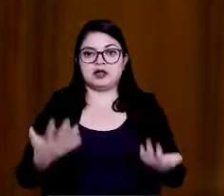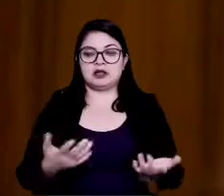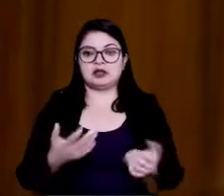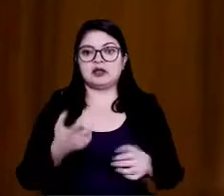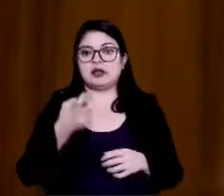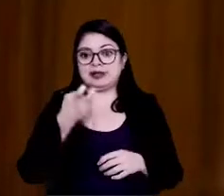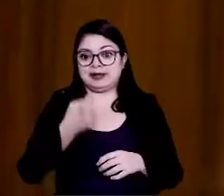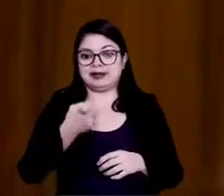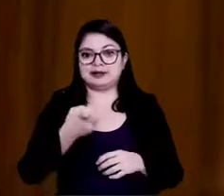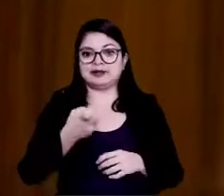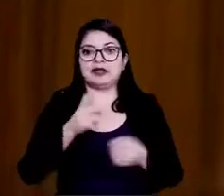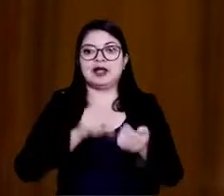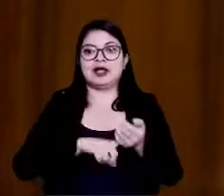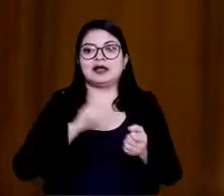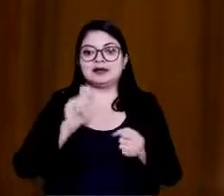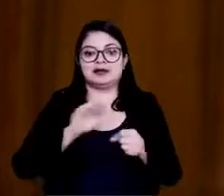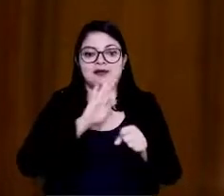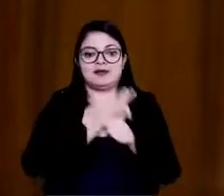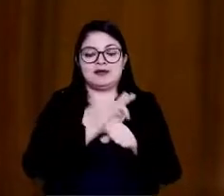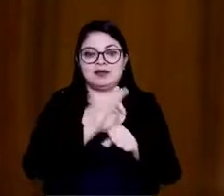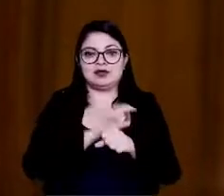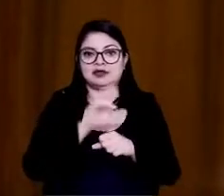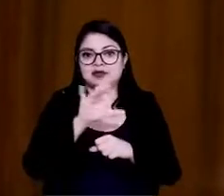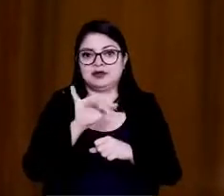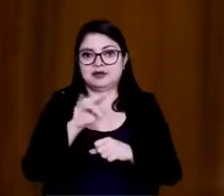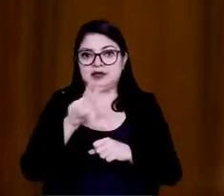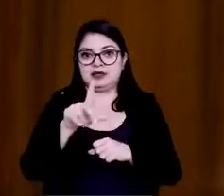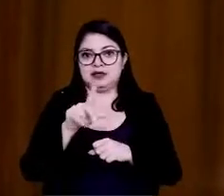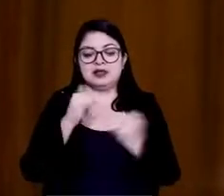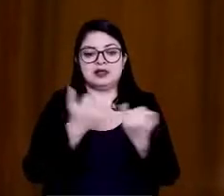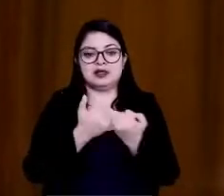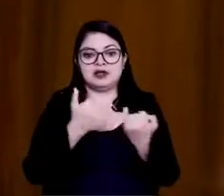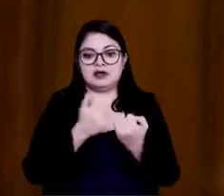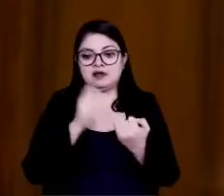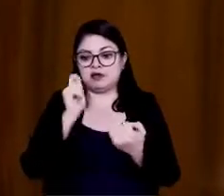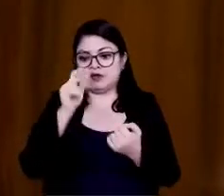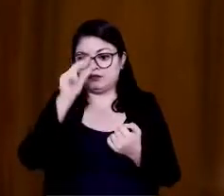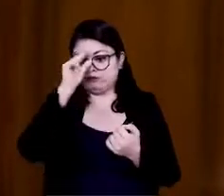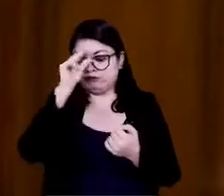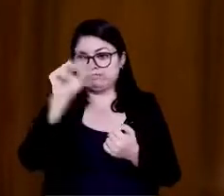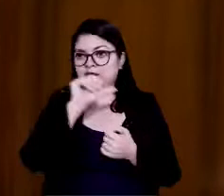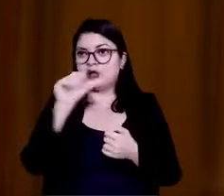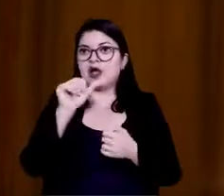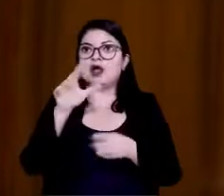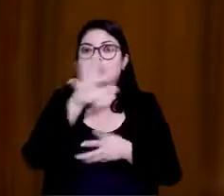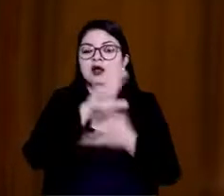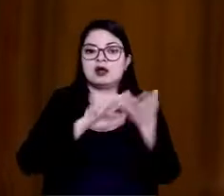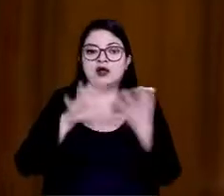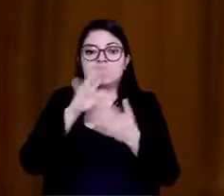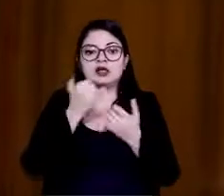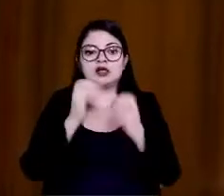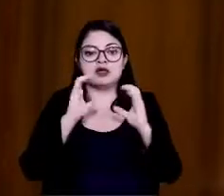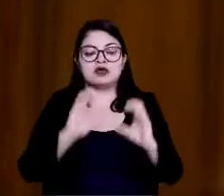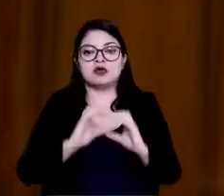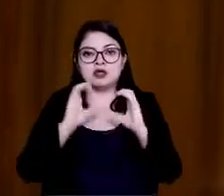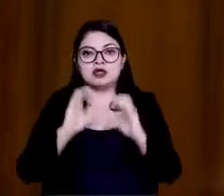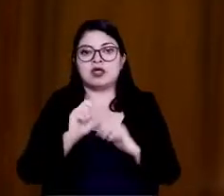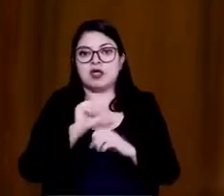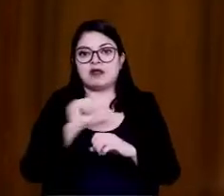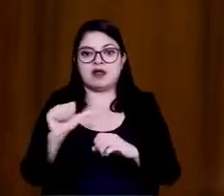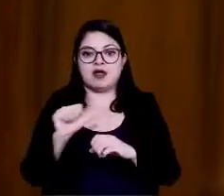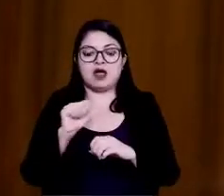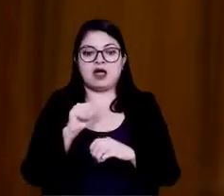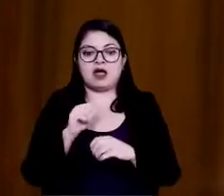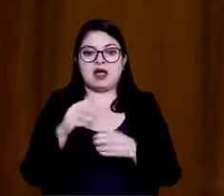Es aquí donde la protección civil, la inteligencia meteorológica y el mantenimiento de los